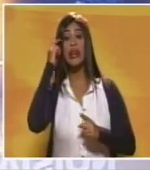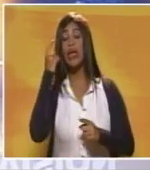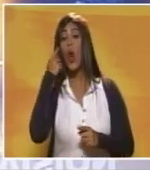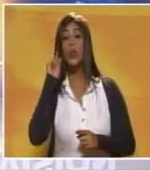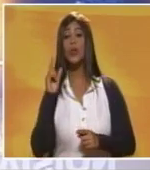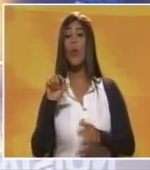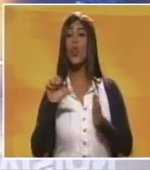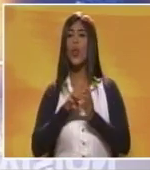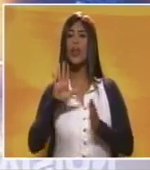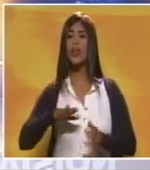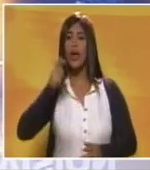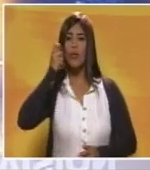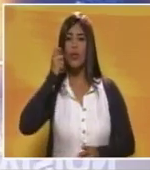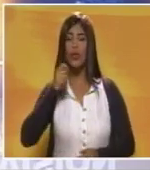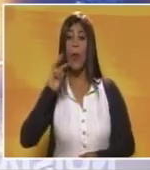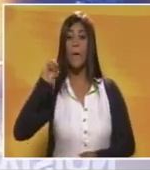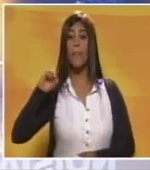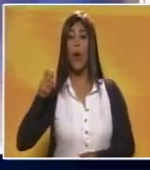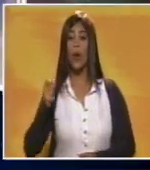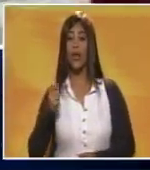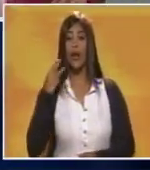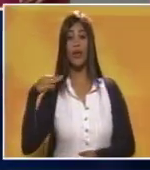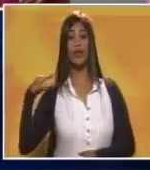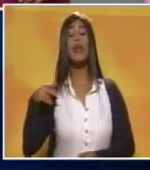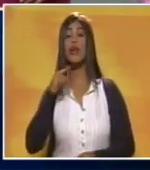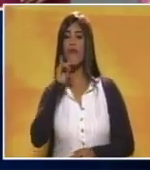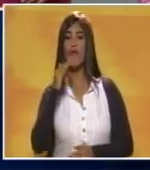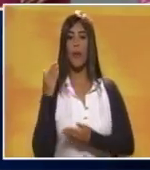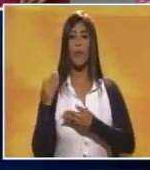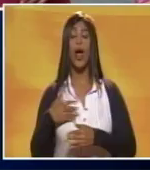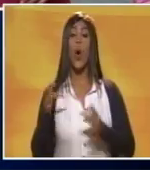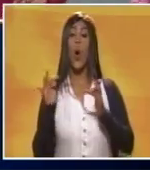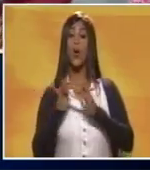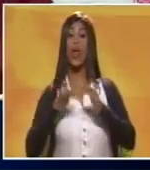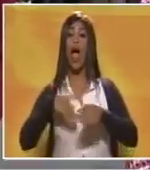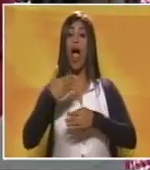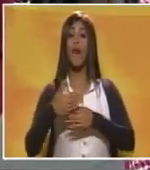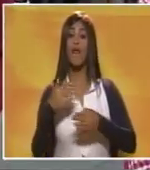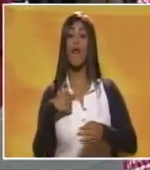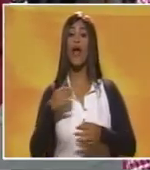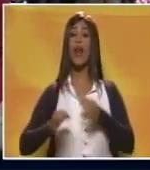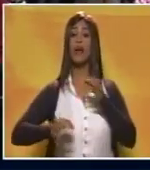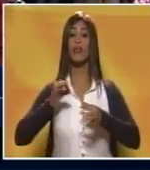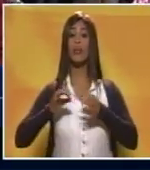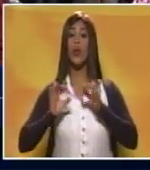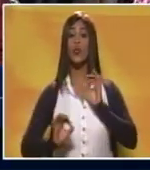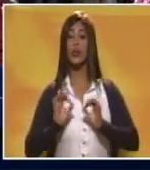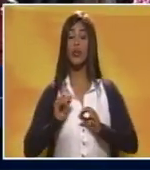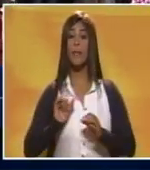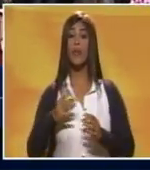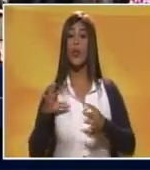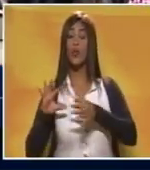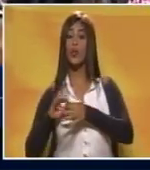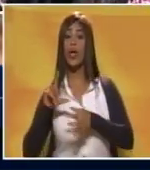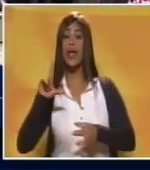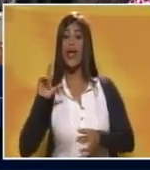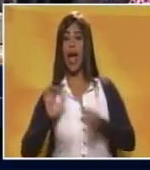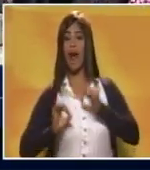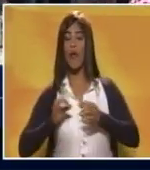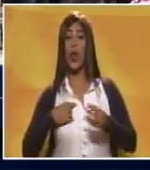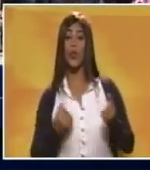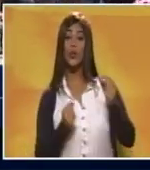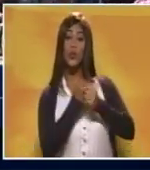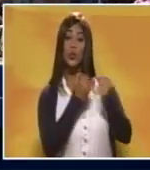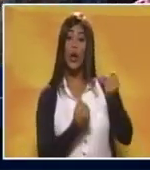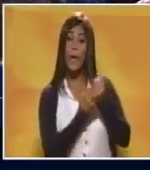Aldana presenta los detalles. Buenas tardes, el contacto en efecto lo hacemos a las afueras del Palacio de Justicia. Me encuentro en compañía de Lilia Camejo, quien es parte del equipo